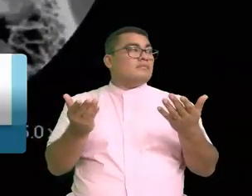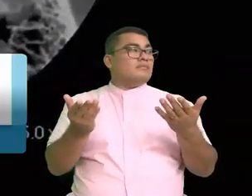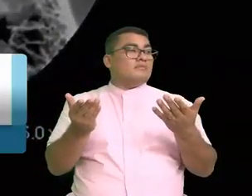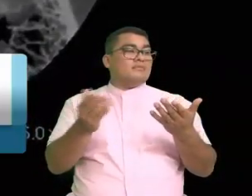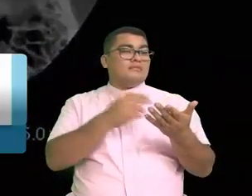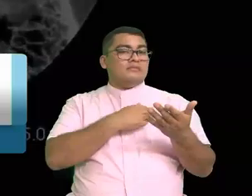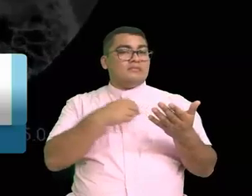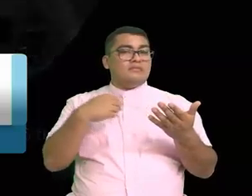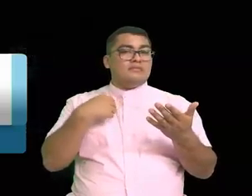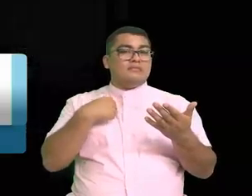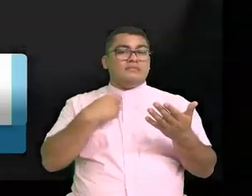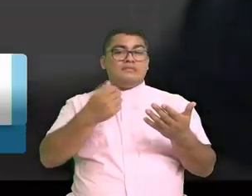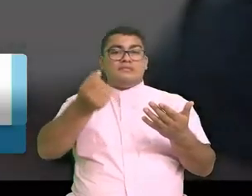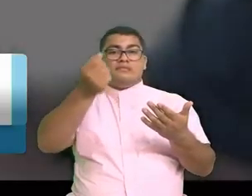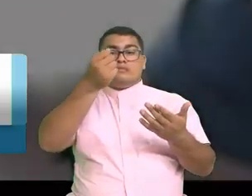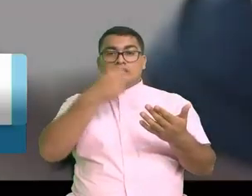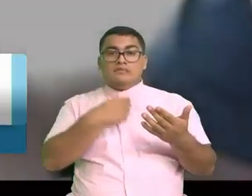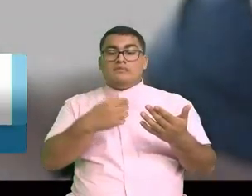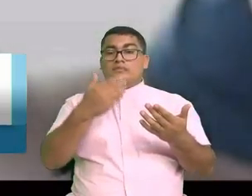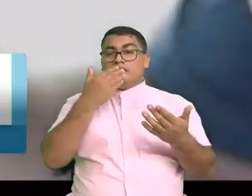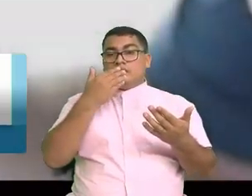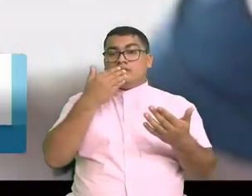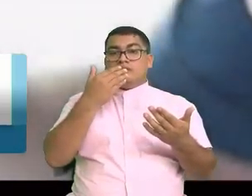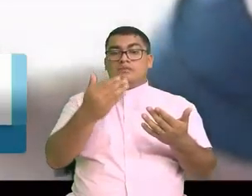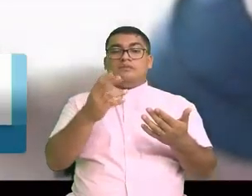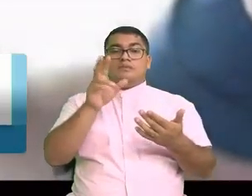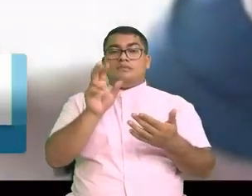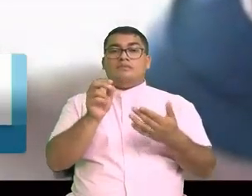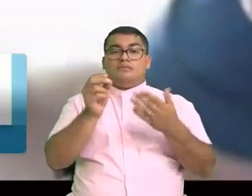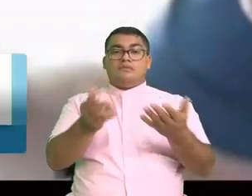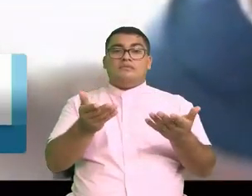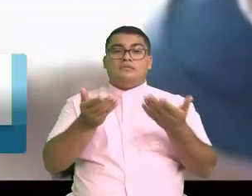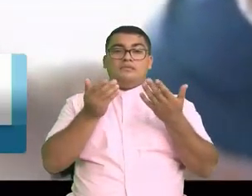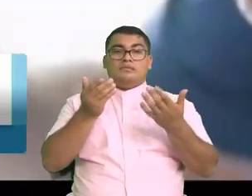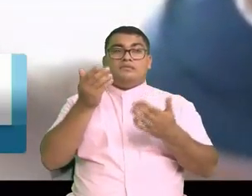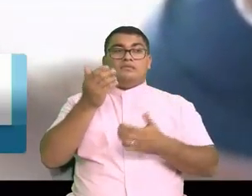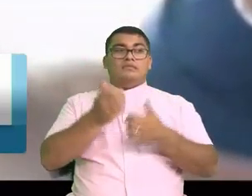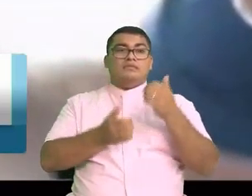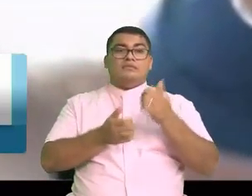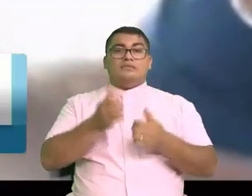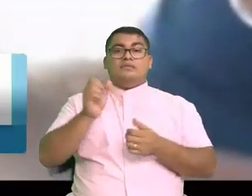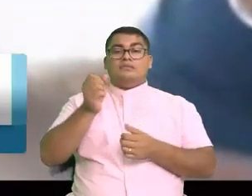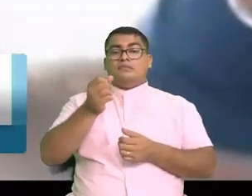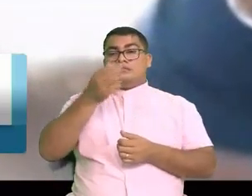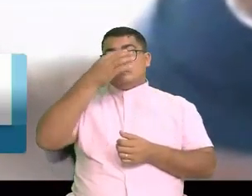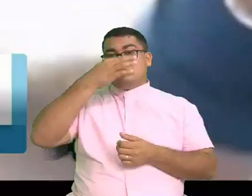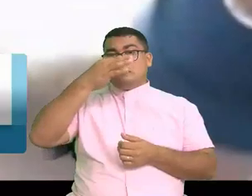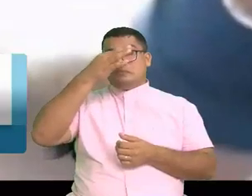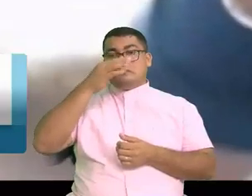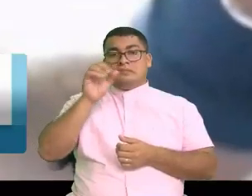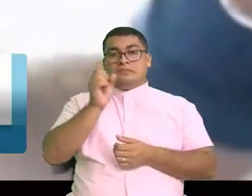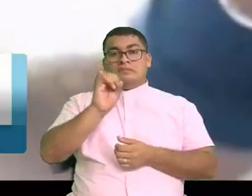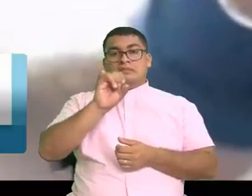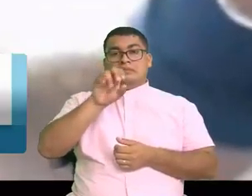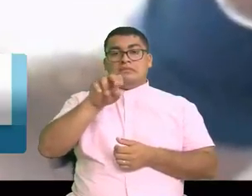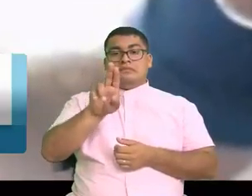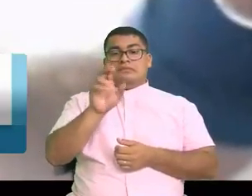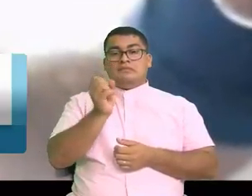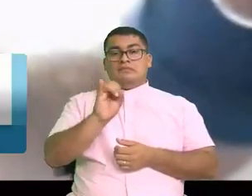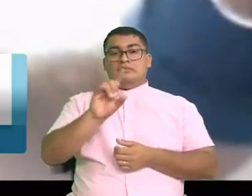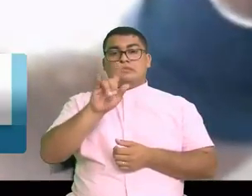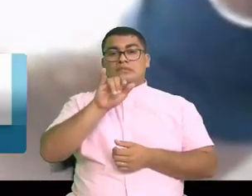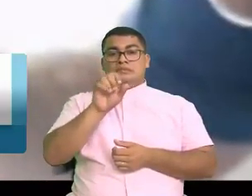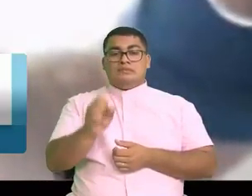sería el tratamiento adecuado si nosotros no queremos desarrollar una sinusitis grave? ¿Sería igual como los niños, un lavado